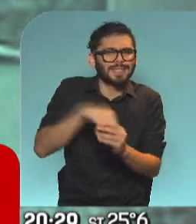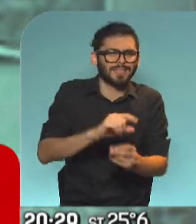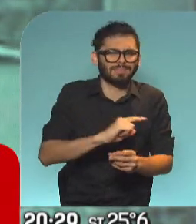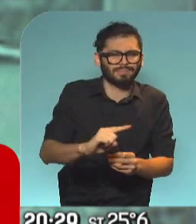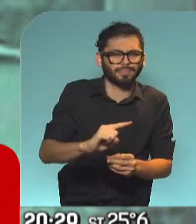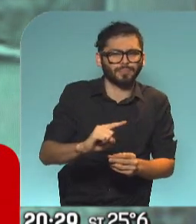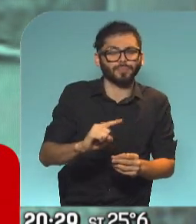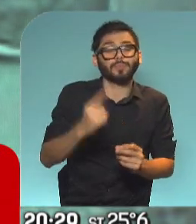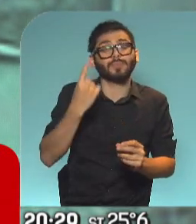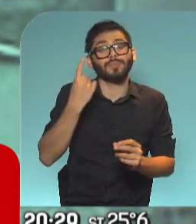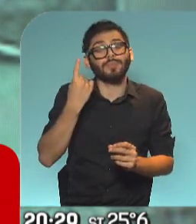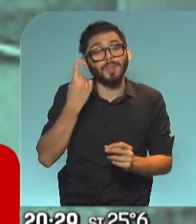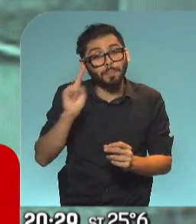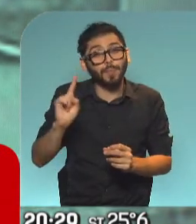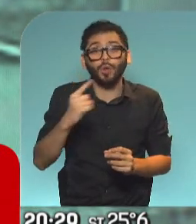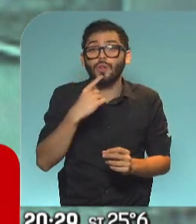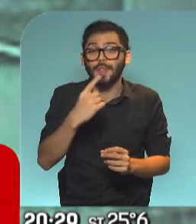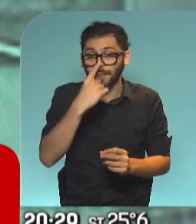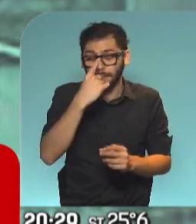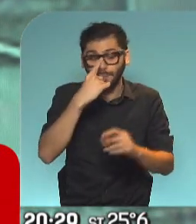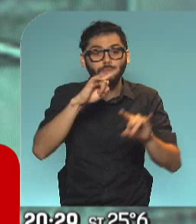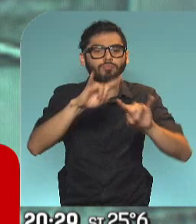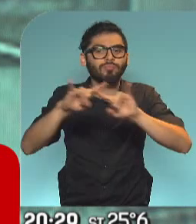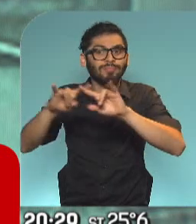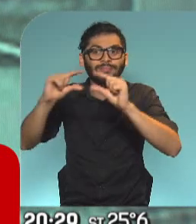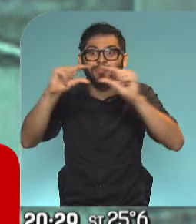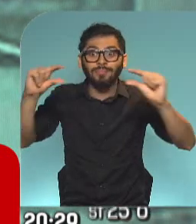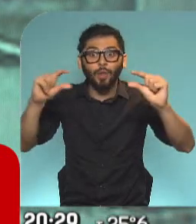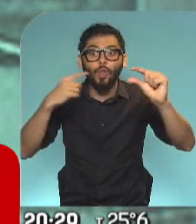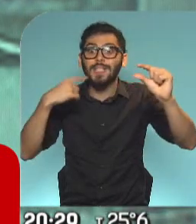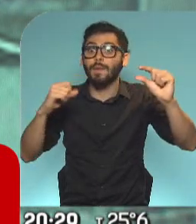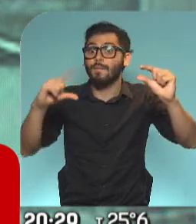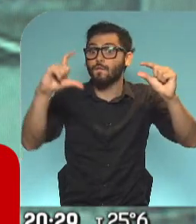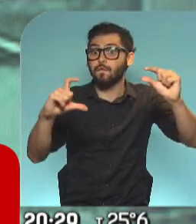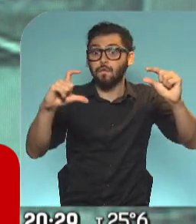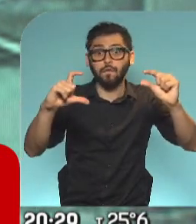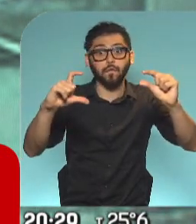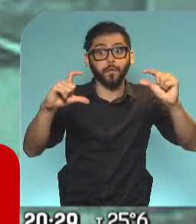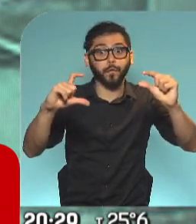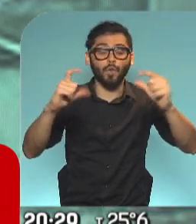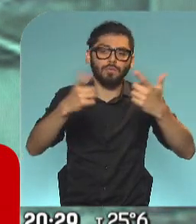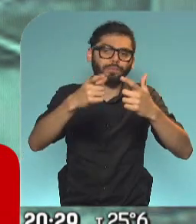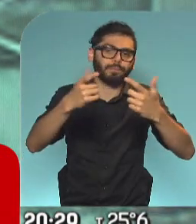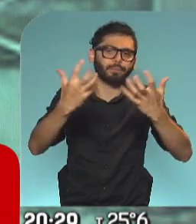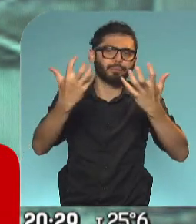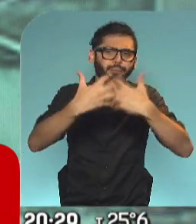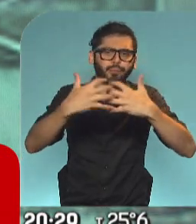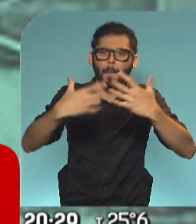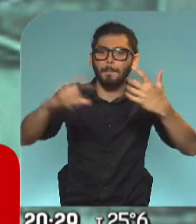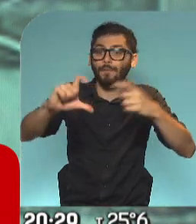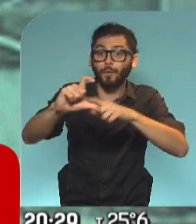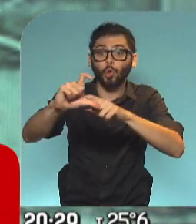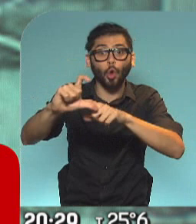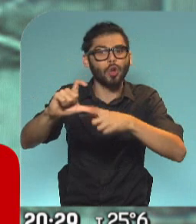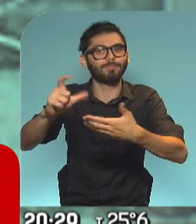Sí. Pero sí le advierte a los buscadores que cualquier foto que aparezca dentro de sus indexadores, de sus motores de búsqueda, esa